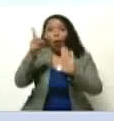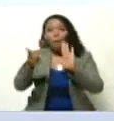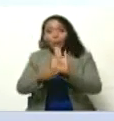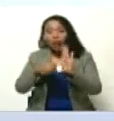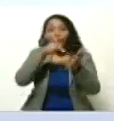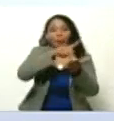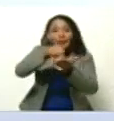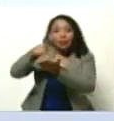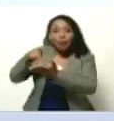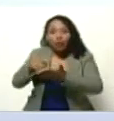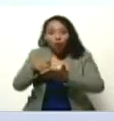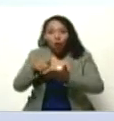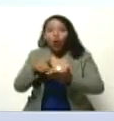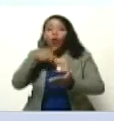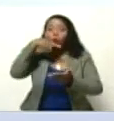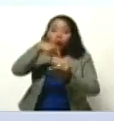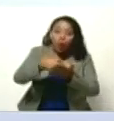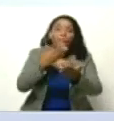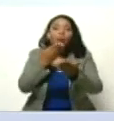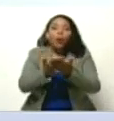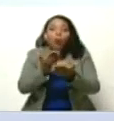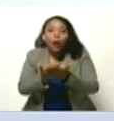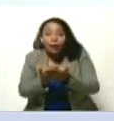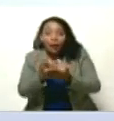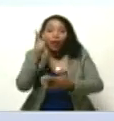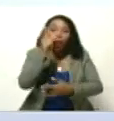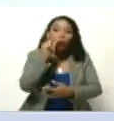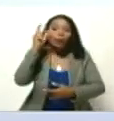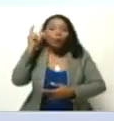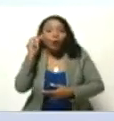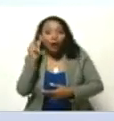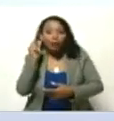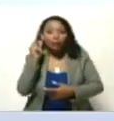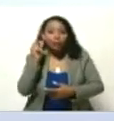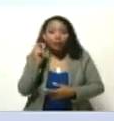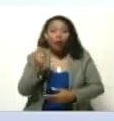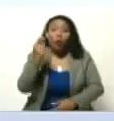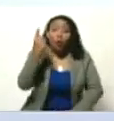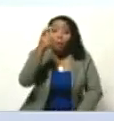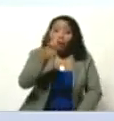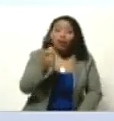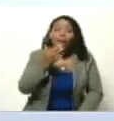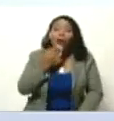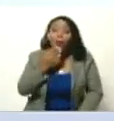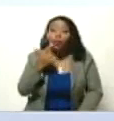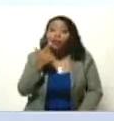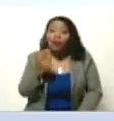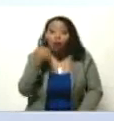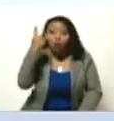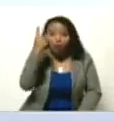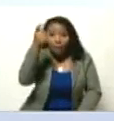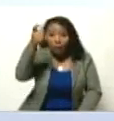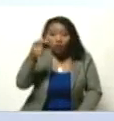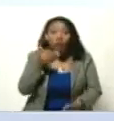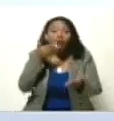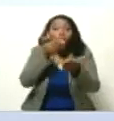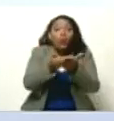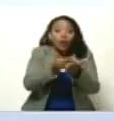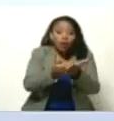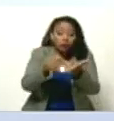postulados y postuladas a la asamblea. Basta que alguien se levante y postule a una persona para que